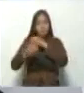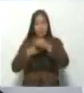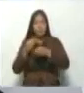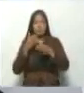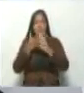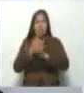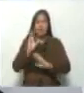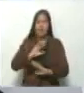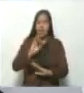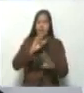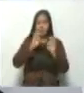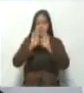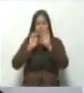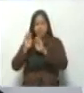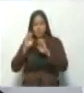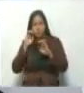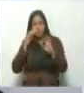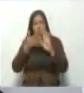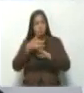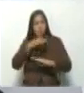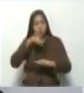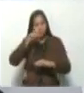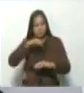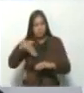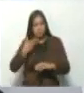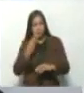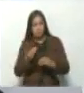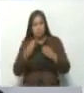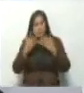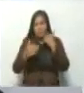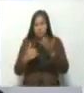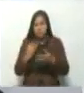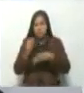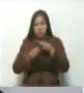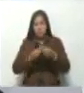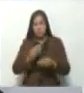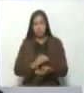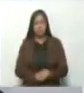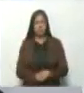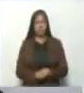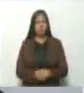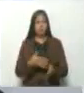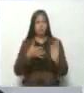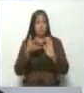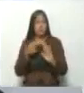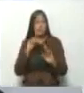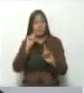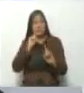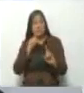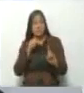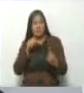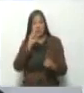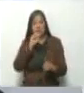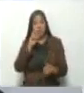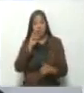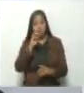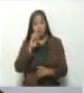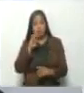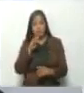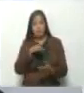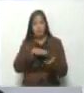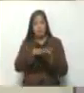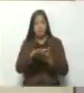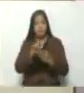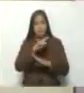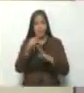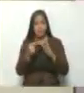hicieron en Caracas. ¿Qué arrojó ese diagnóstico y qué requiere Supra Caracas para garantizar la recolección de desechos sólidos